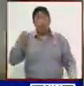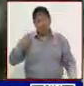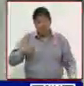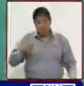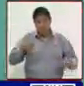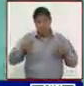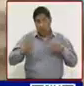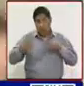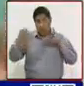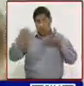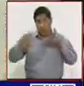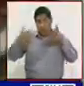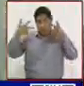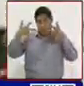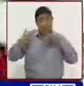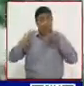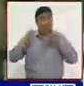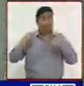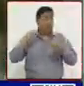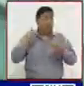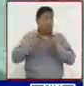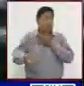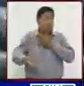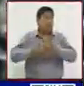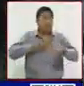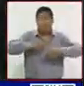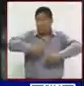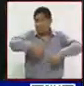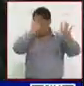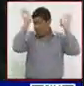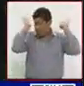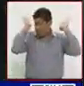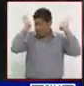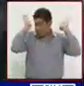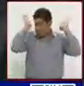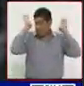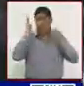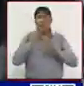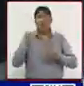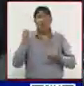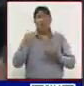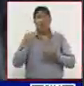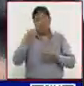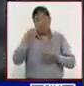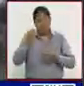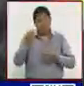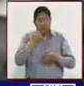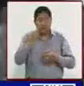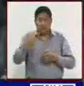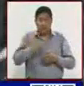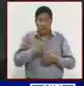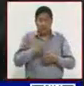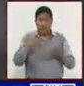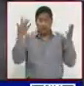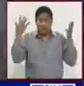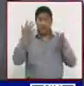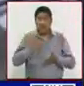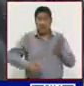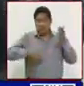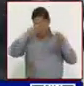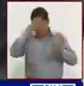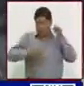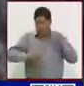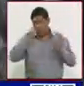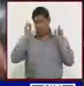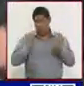la sesión virtual que pueden hacer lo que quieran, lo dijo de forma textual, y que con ella pueden precisamente decidir lo que la